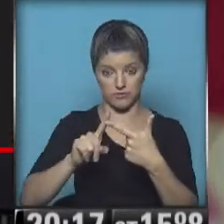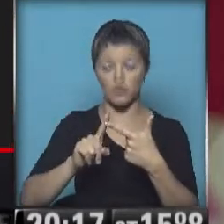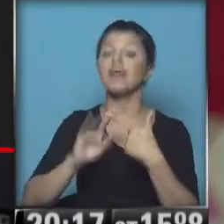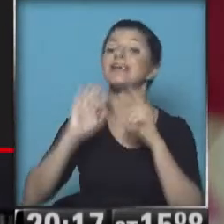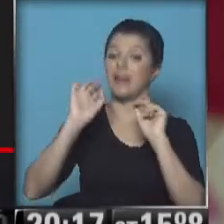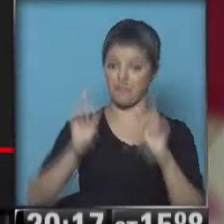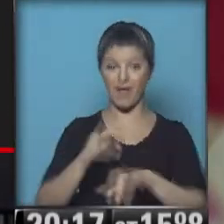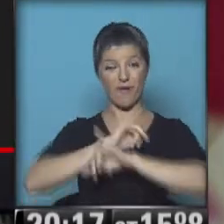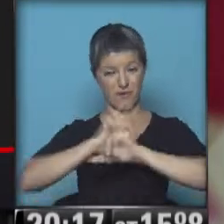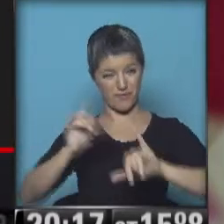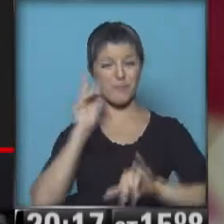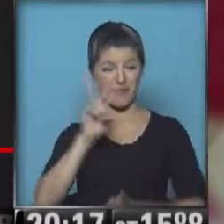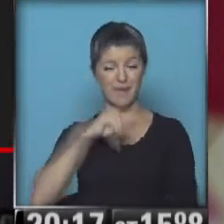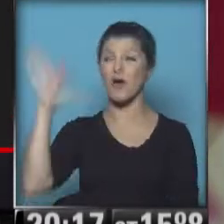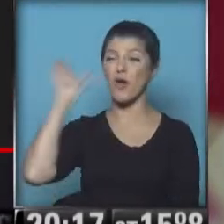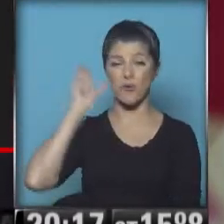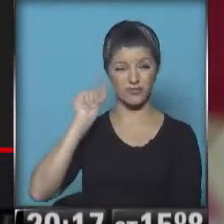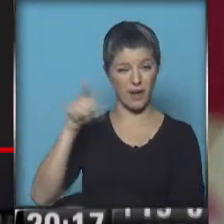y escuchábamos al representante